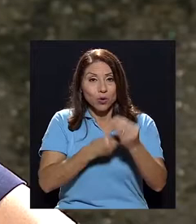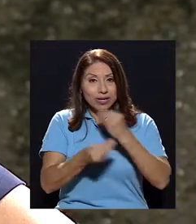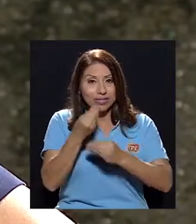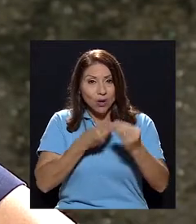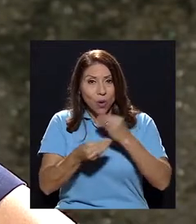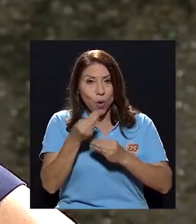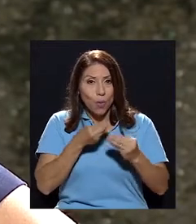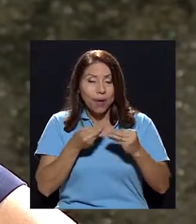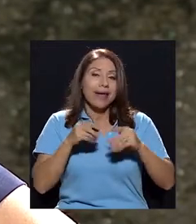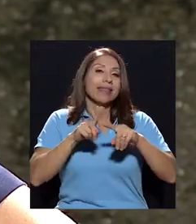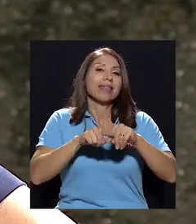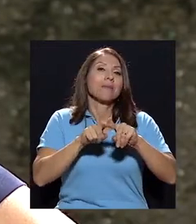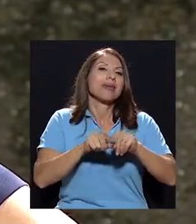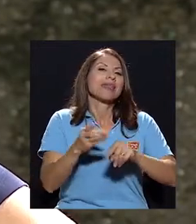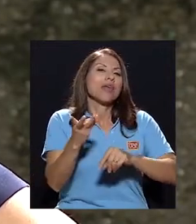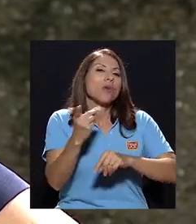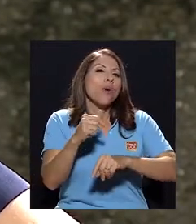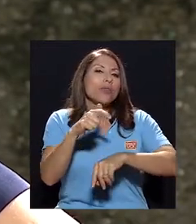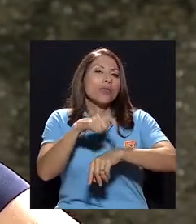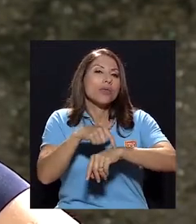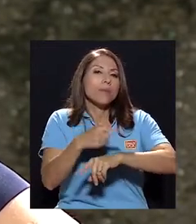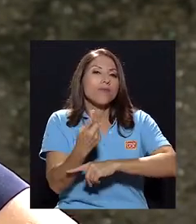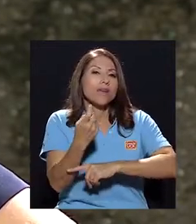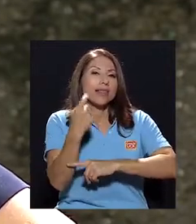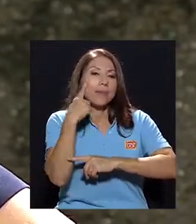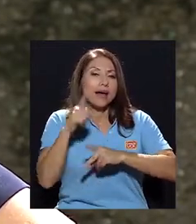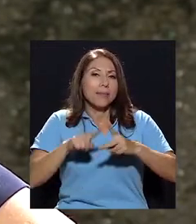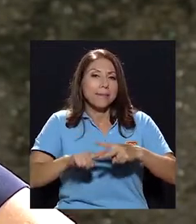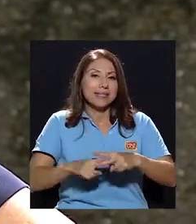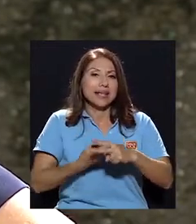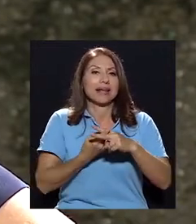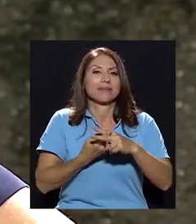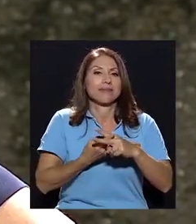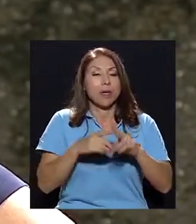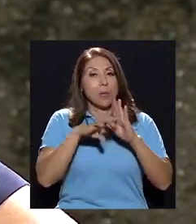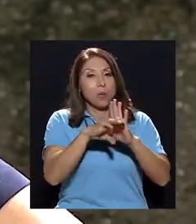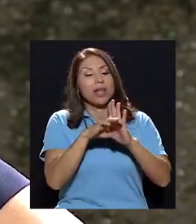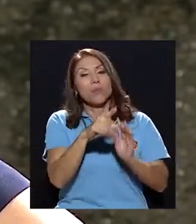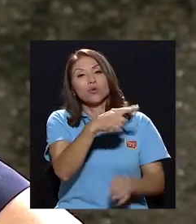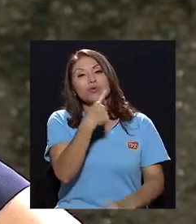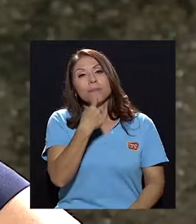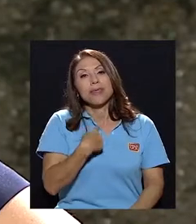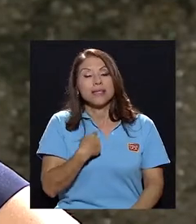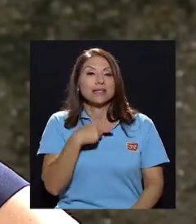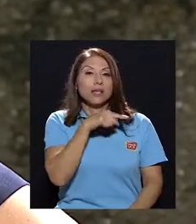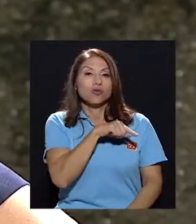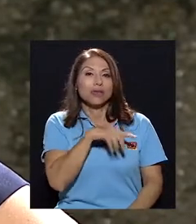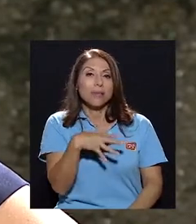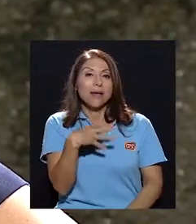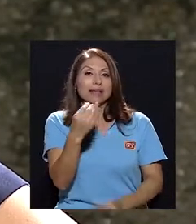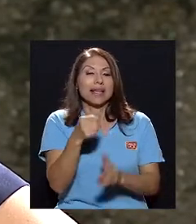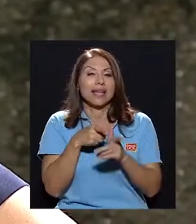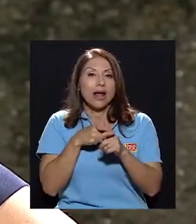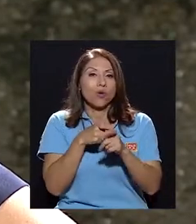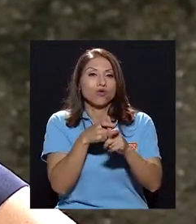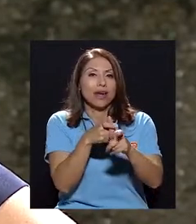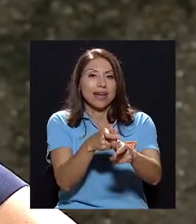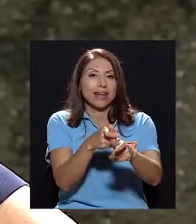la cantidad de cuánto tiempo falte para empezar. Porque si, por ejemplo, usted me dice, bueno, va a salir a correr